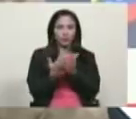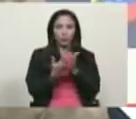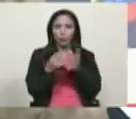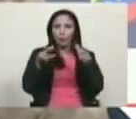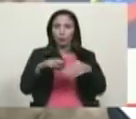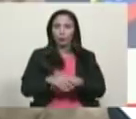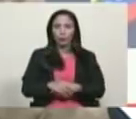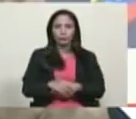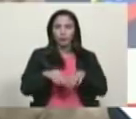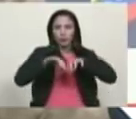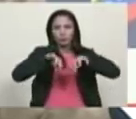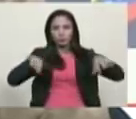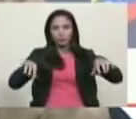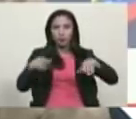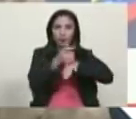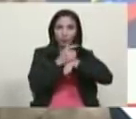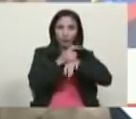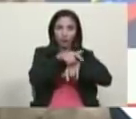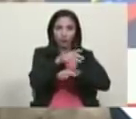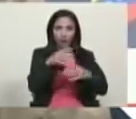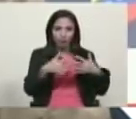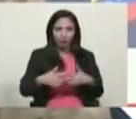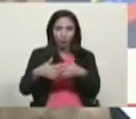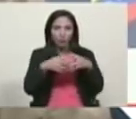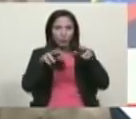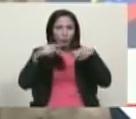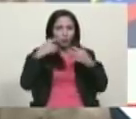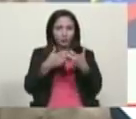de parte de los gobernantes de los Estados Unidos.